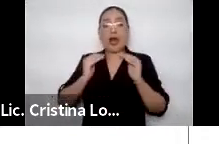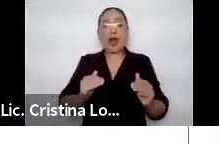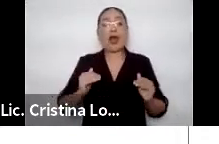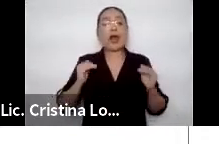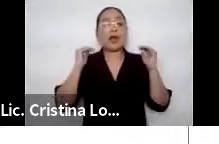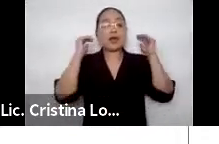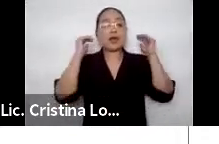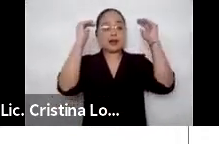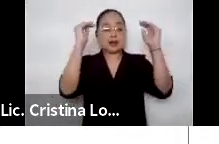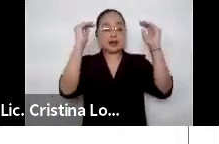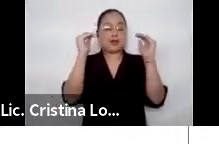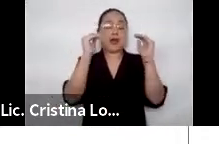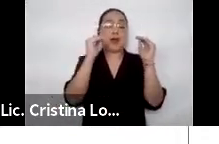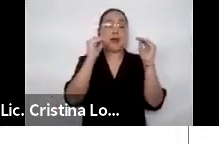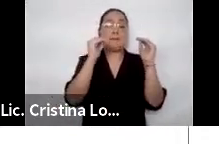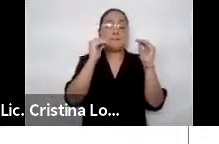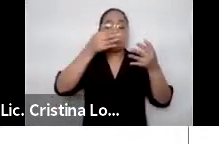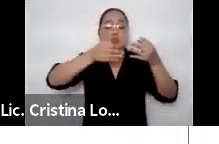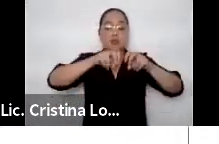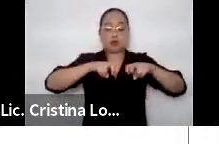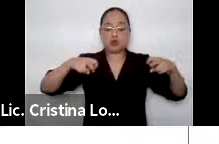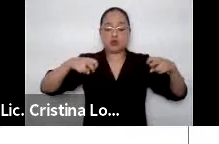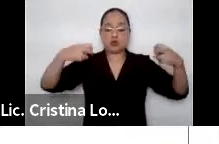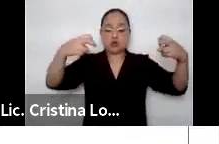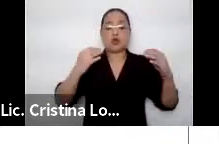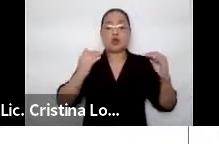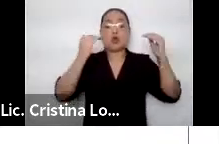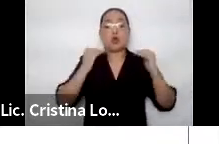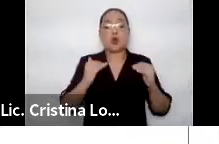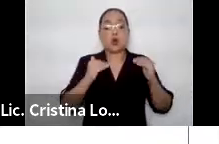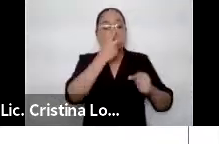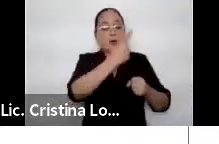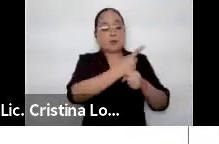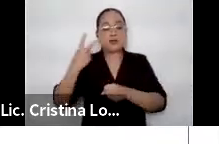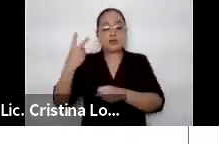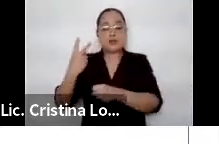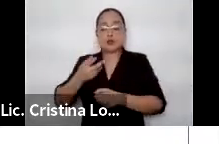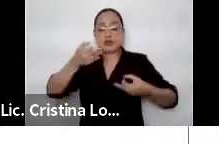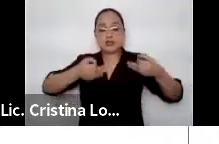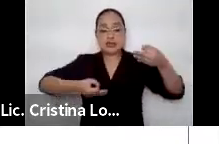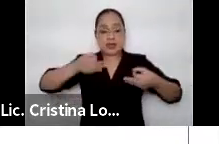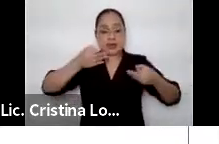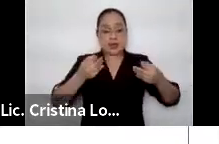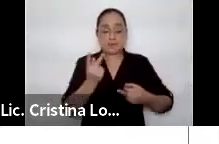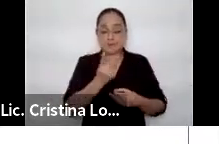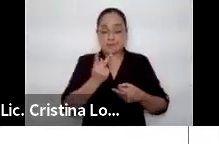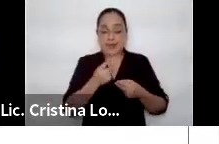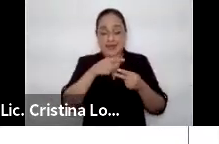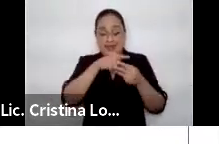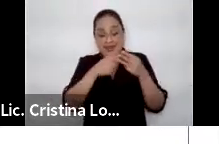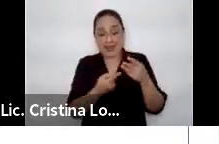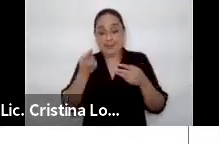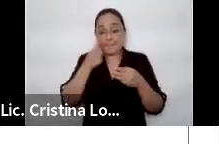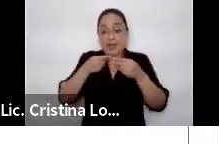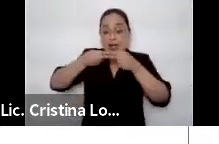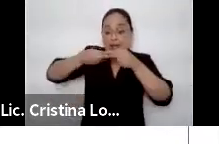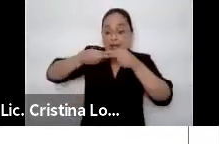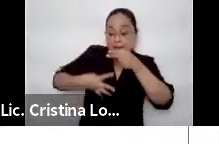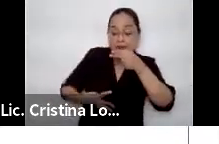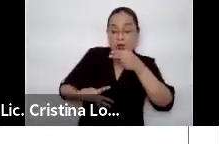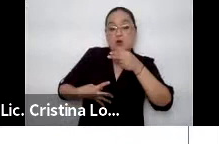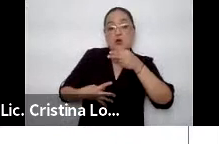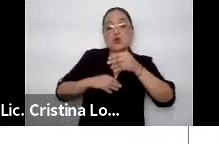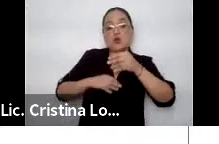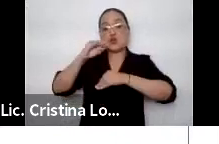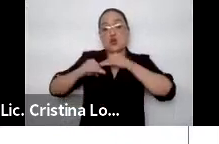porque esas obligan prácticamente a todas las entidades federativas, ¿sí? A todos los órganos jurisdiccionales, tanto federales